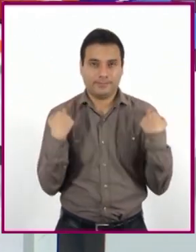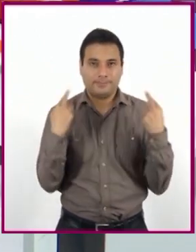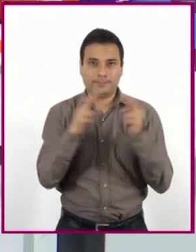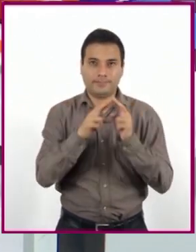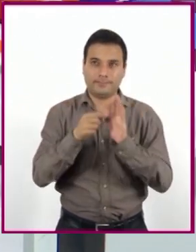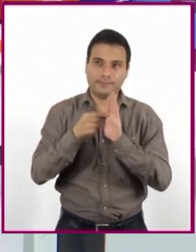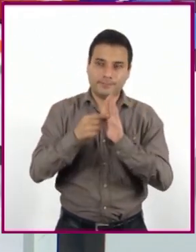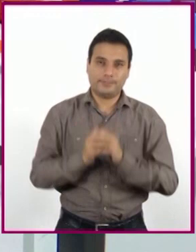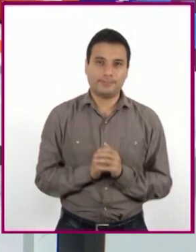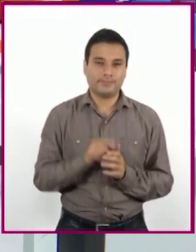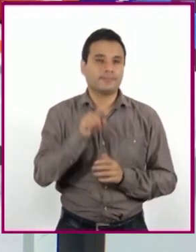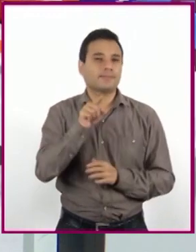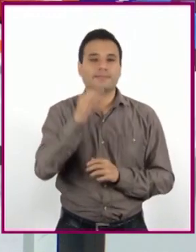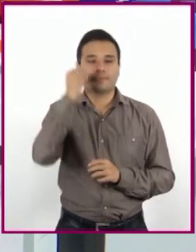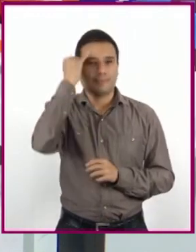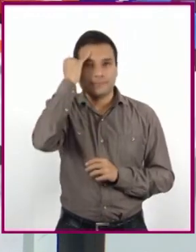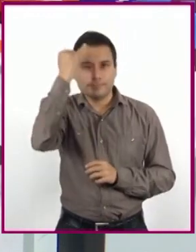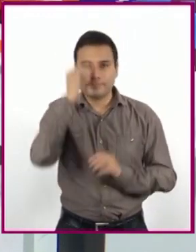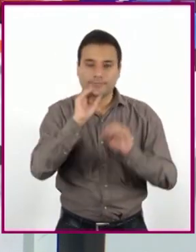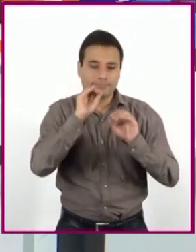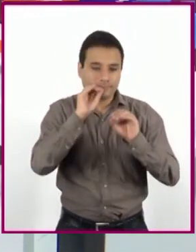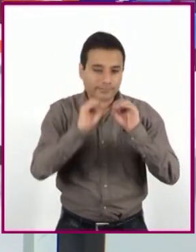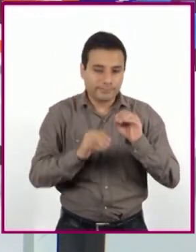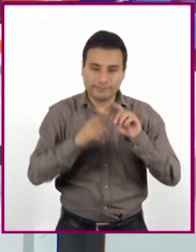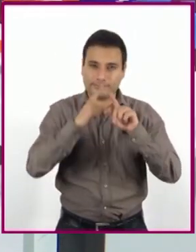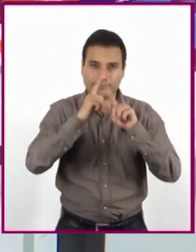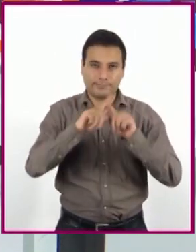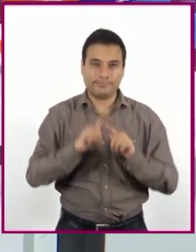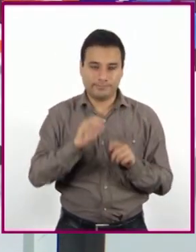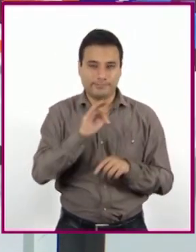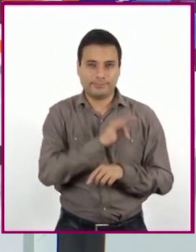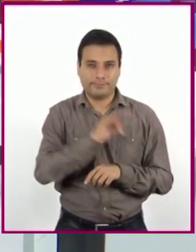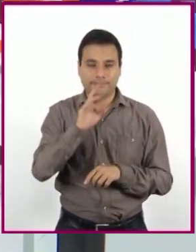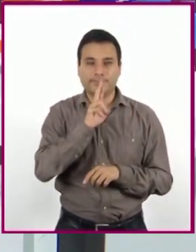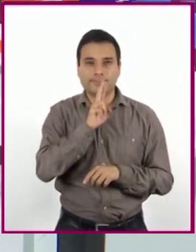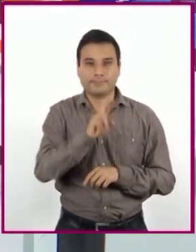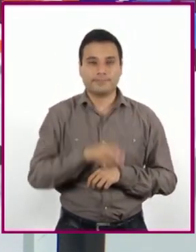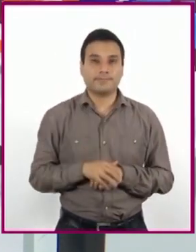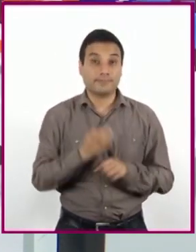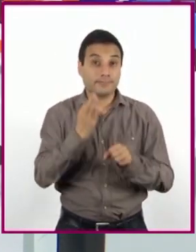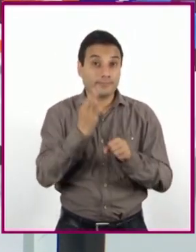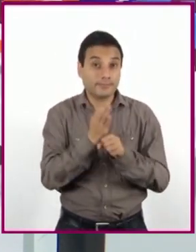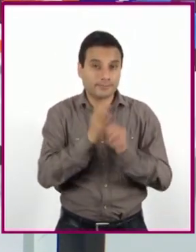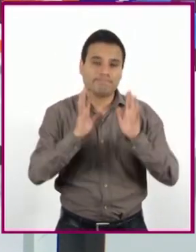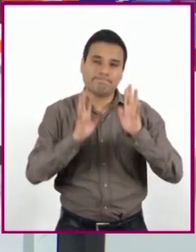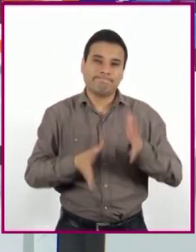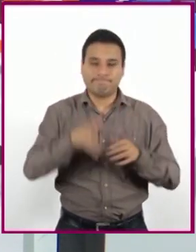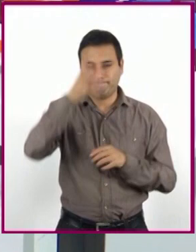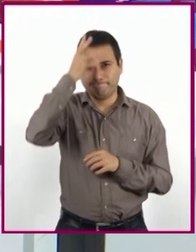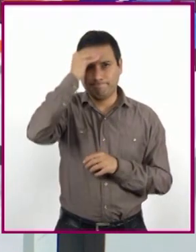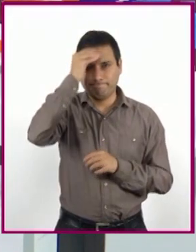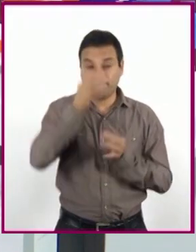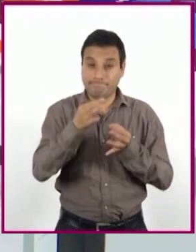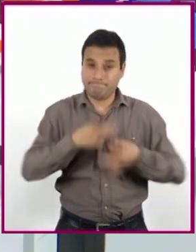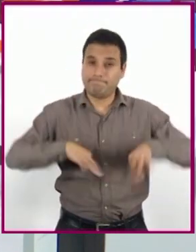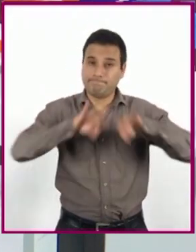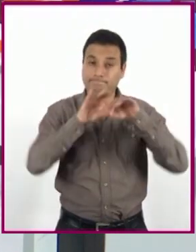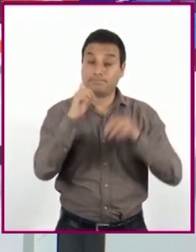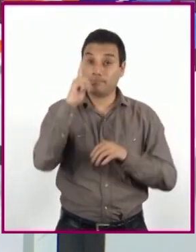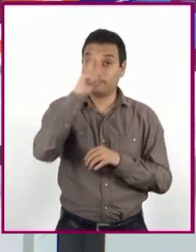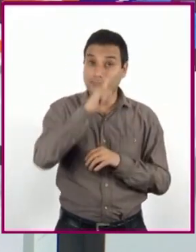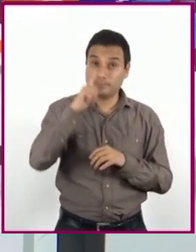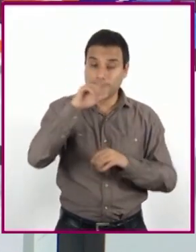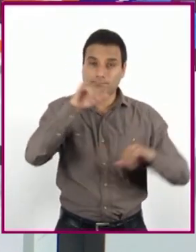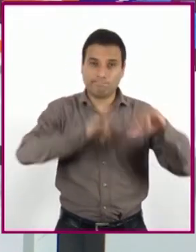de forma creativa y segura. En esta sesión aprendieron que es importante explicar el lenguaje científico para